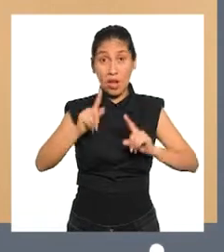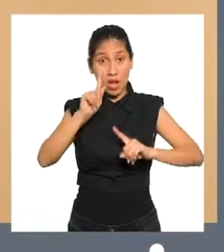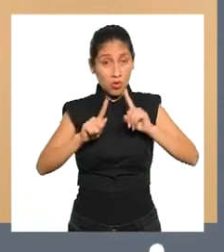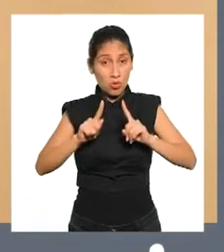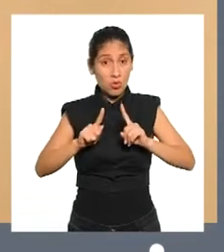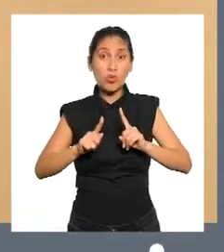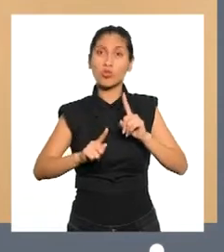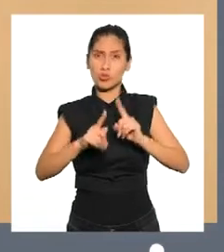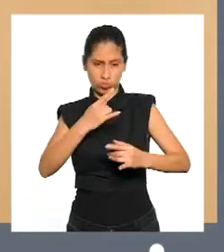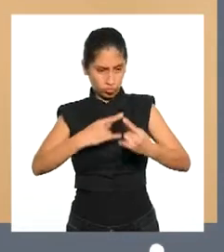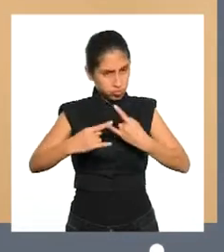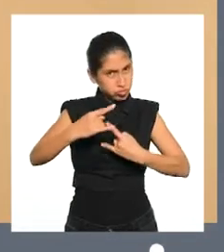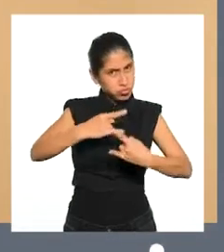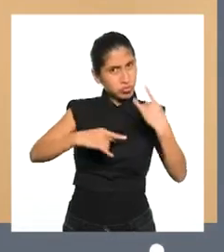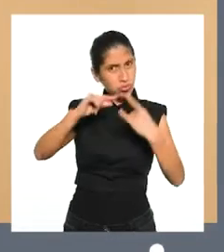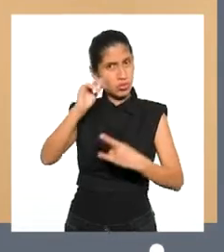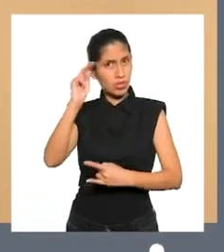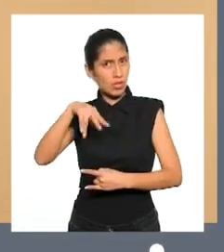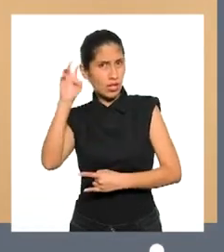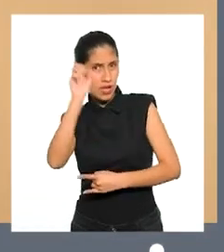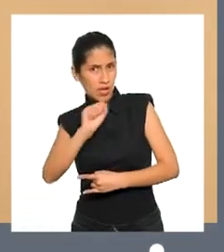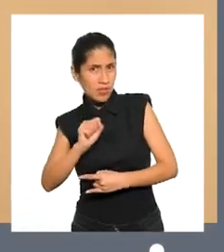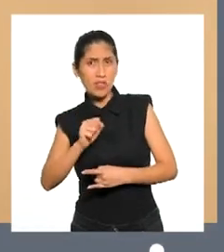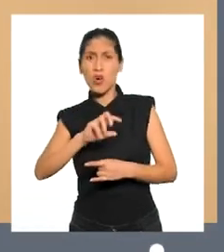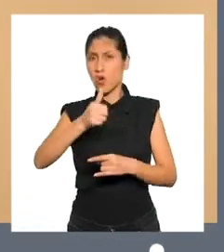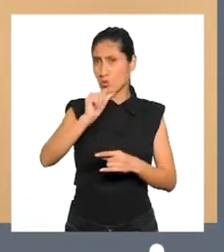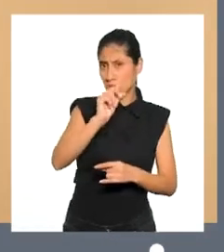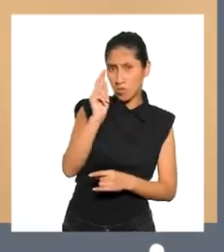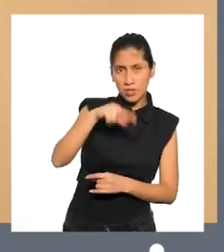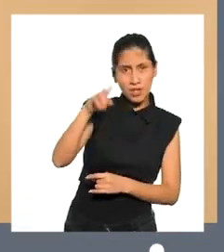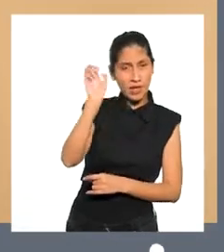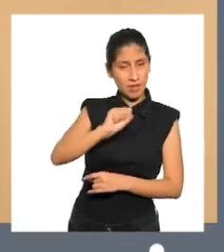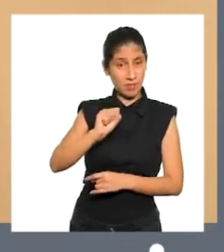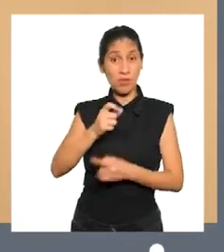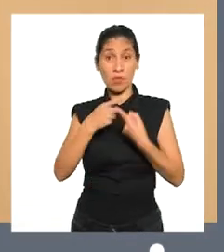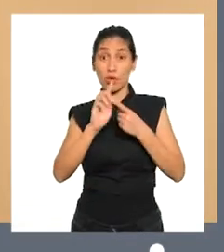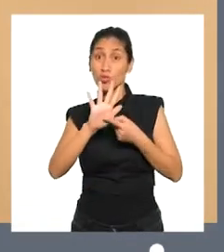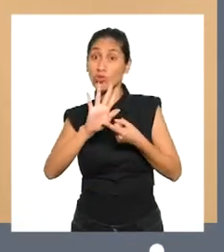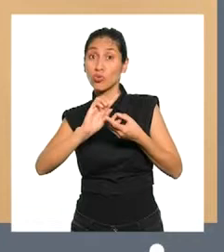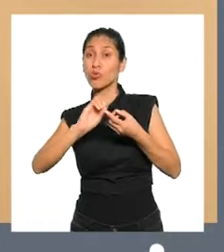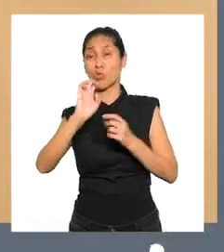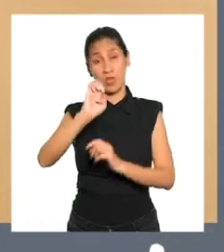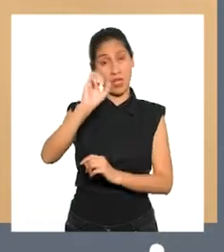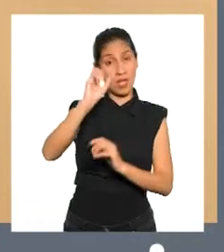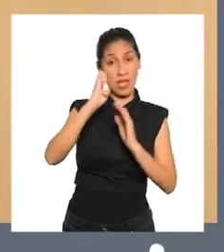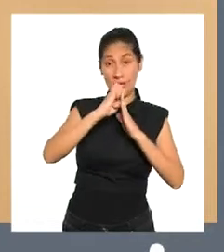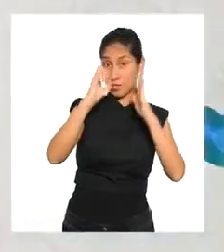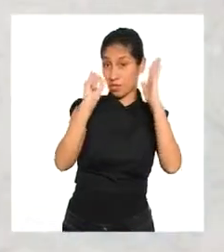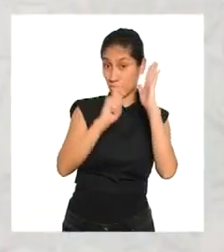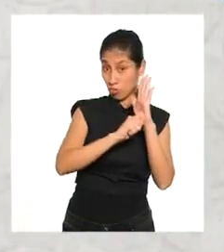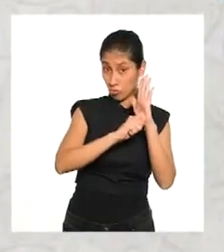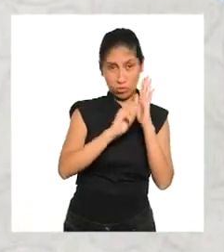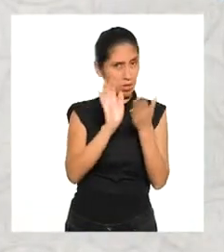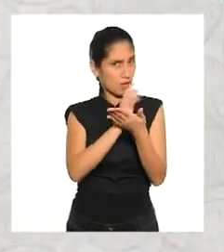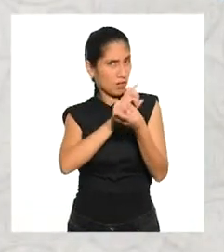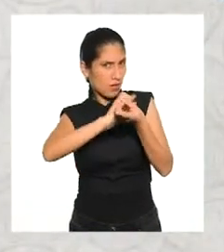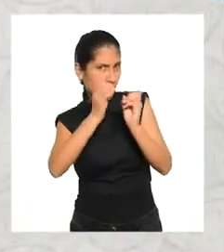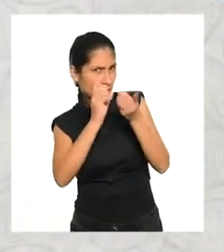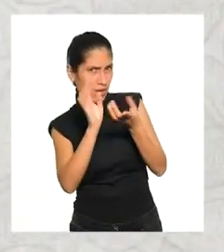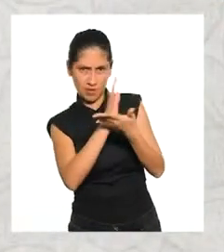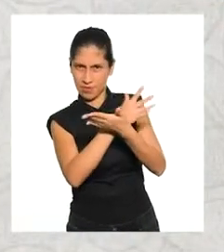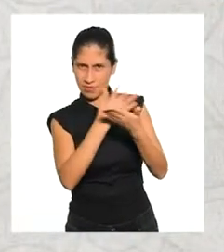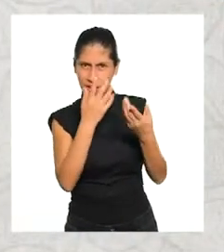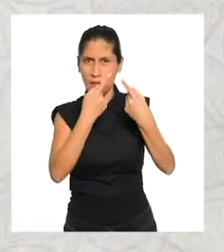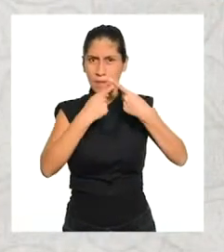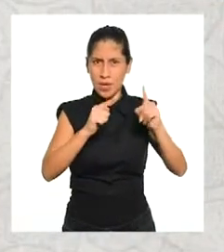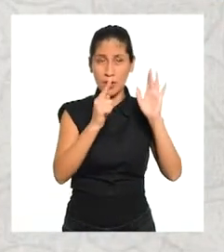desactivar genes individuales de la cadena de ADN, sin cambiar su estructura, pero modifican sus funciones. A este